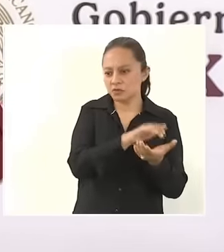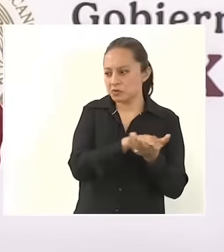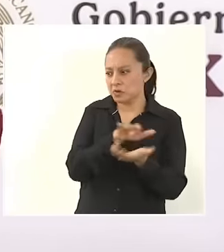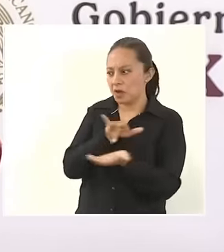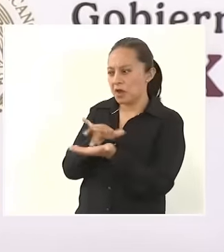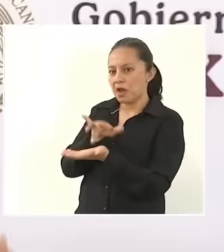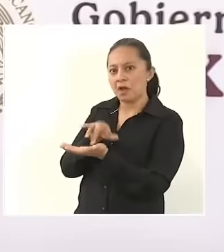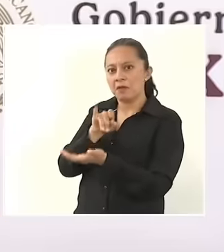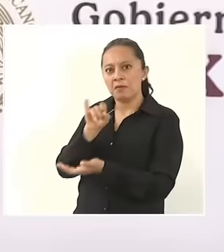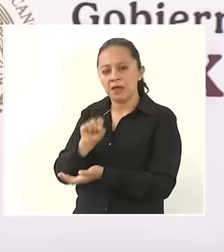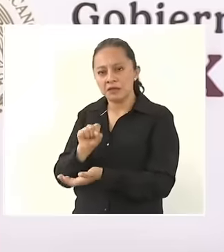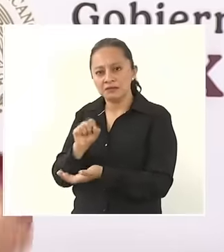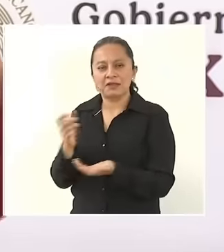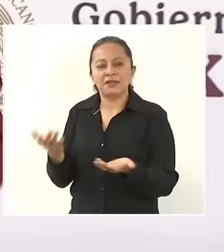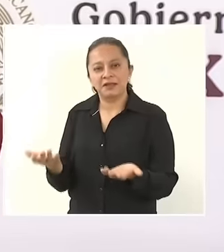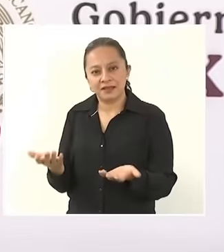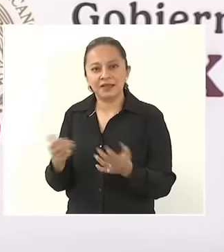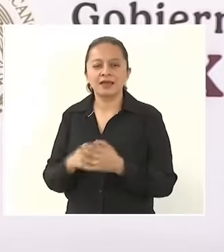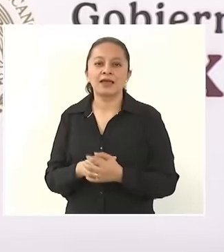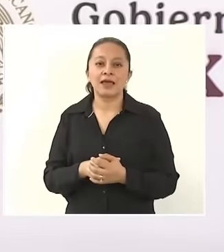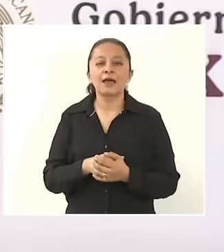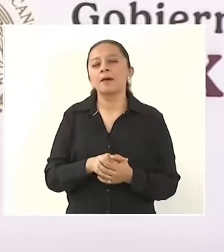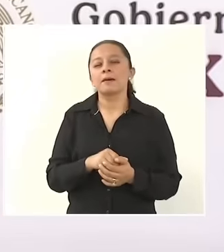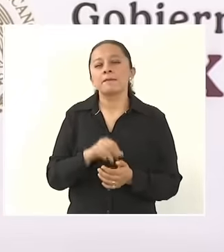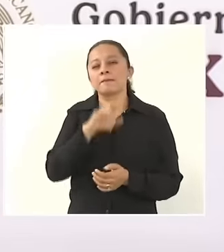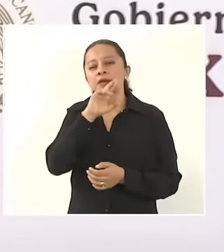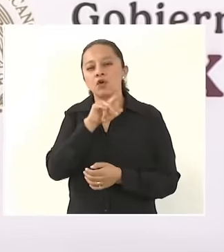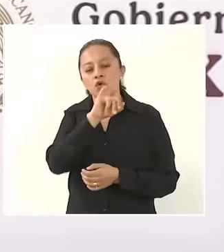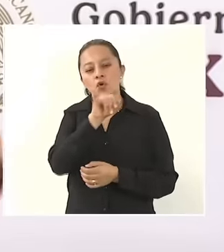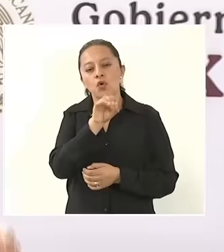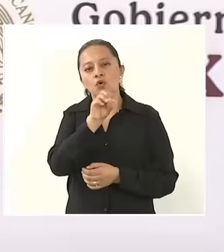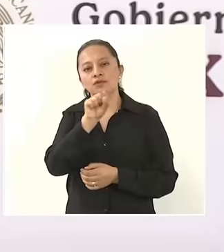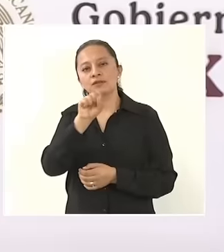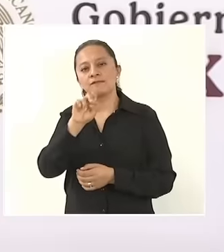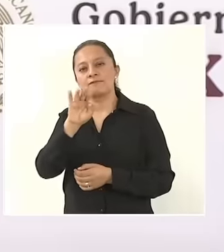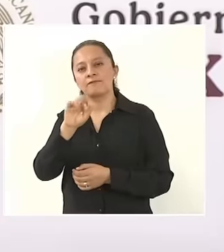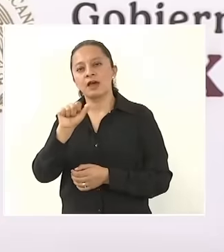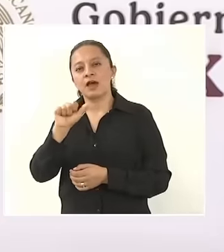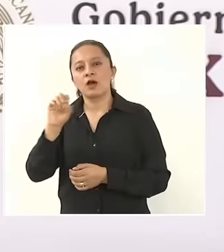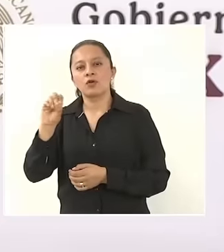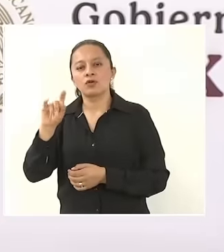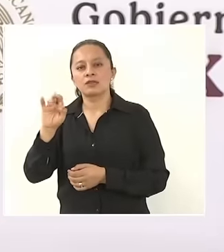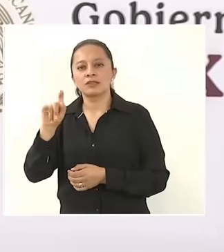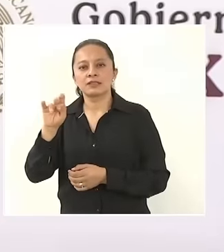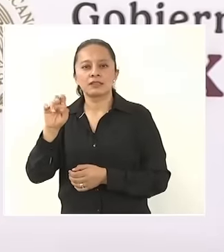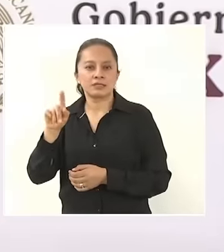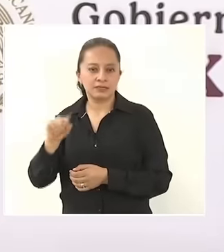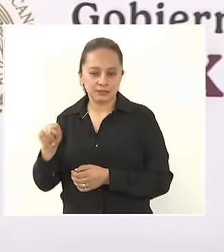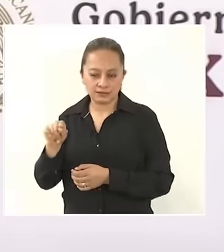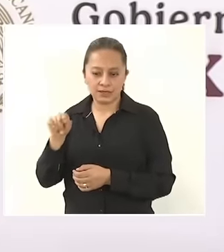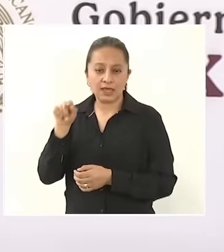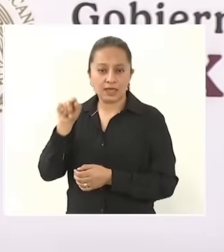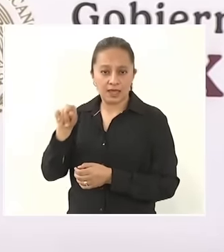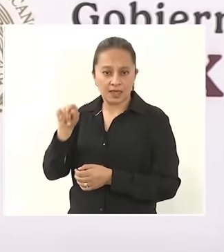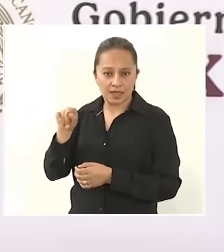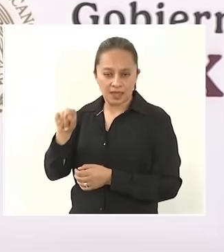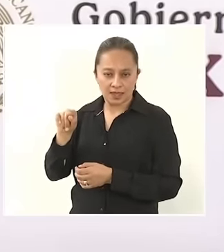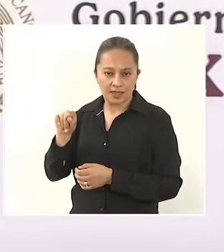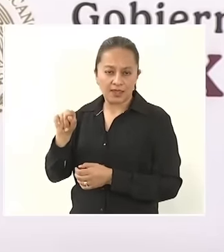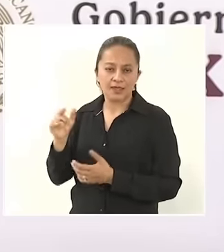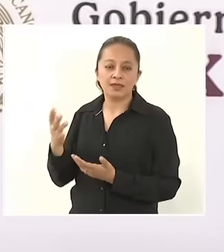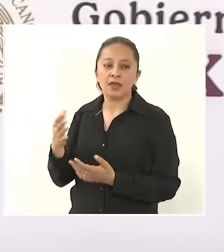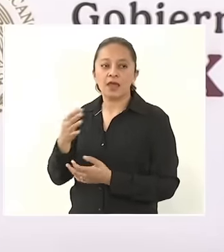dejarla en Josefa Ortiz. Ella, de manera muy valiente, madre de la patria,